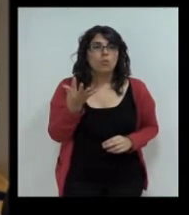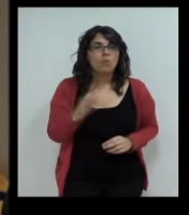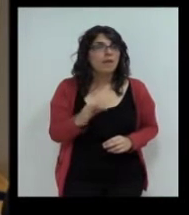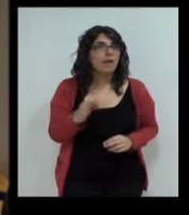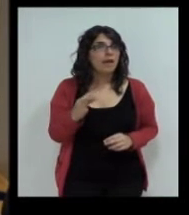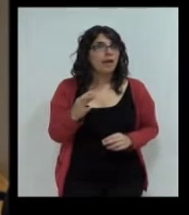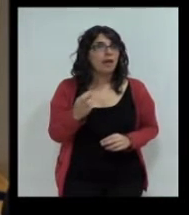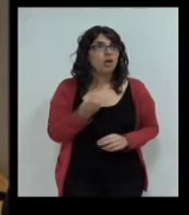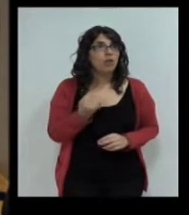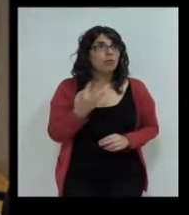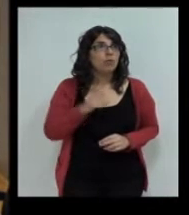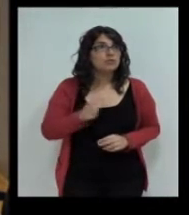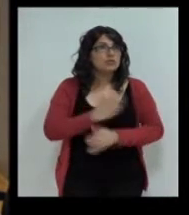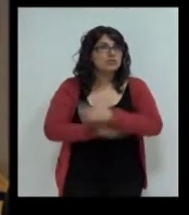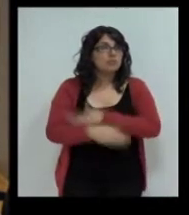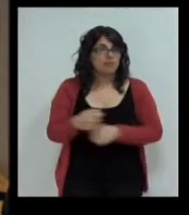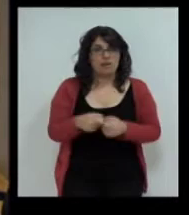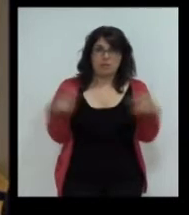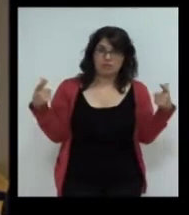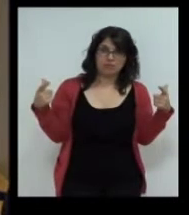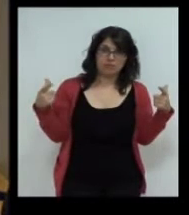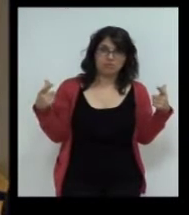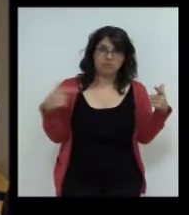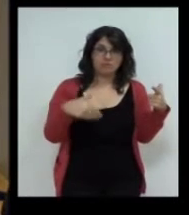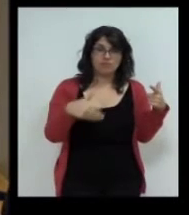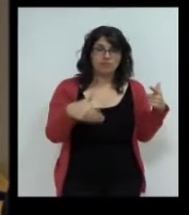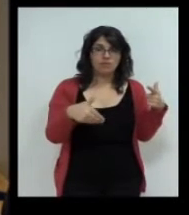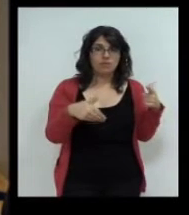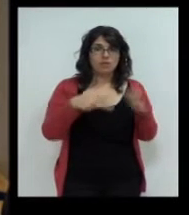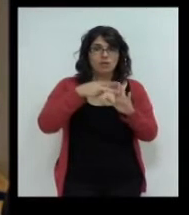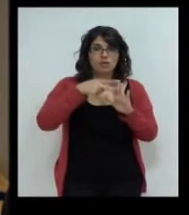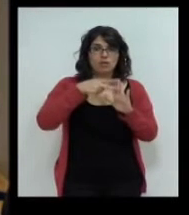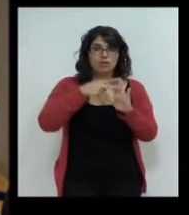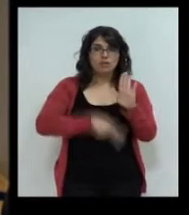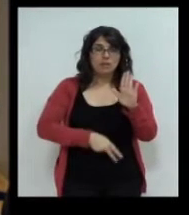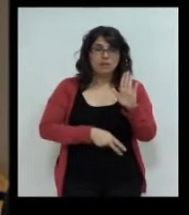discapacitados, y la normativa avanza muy